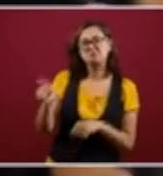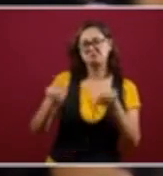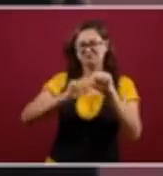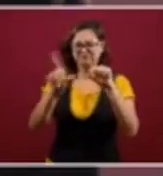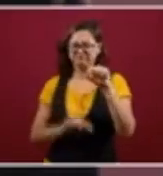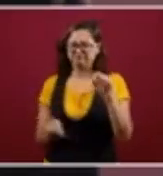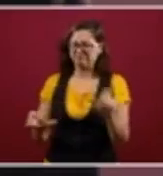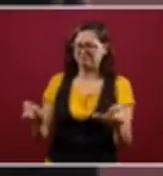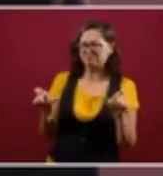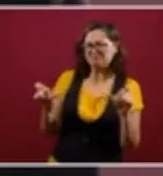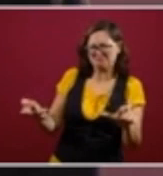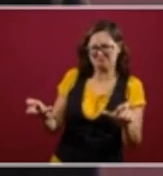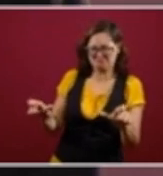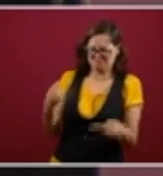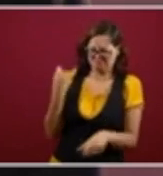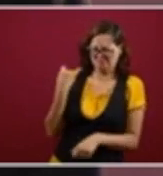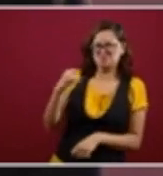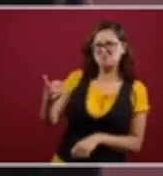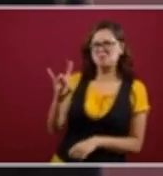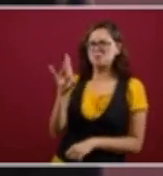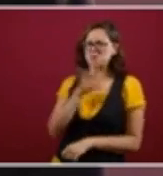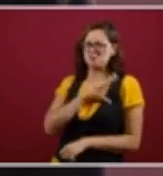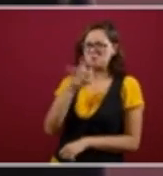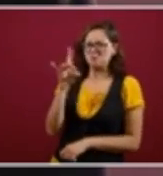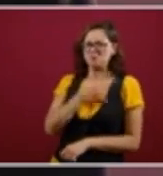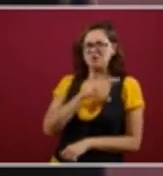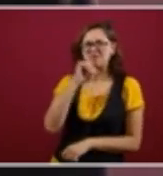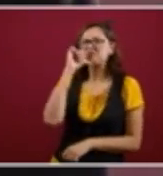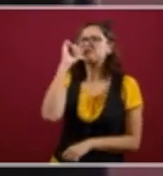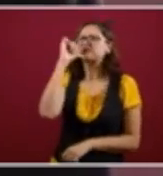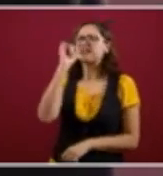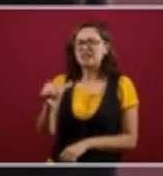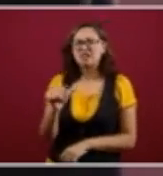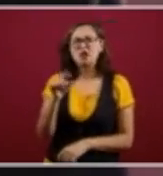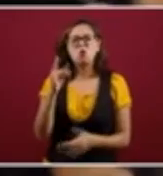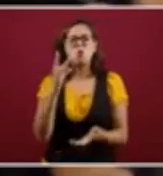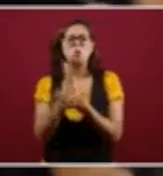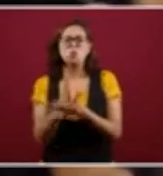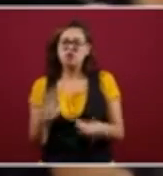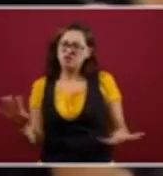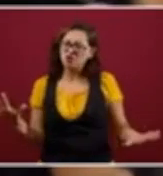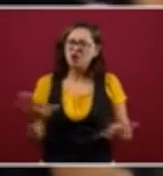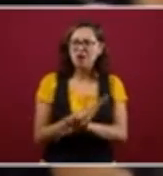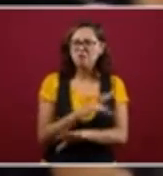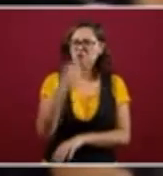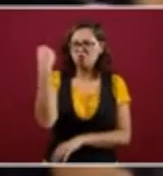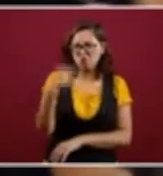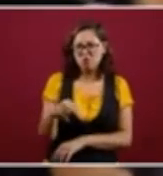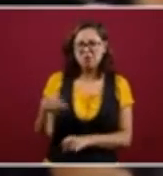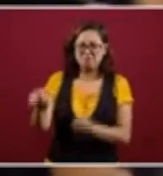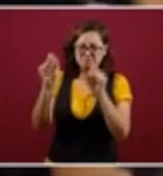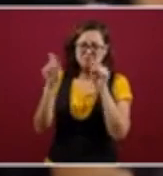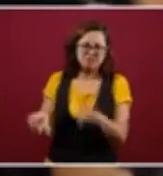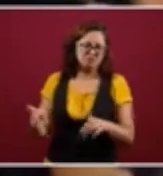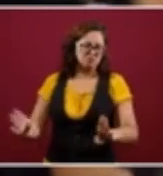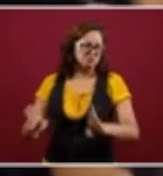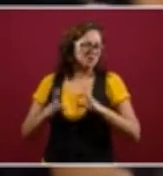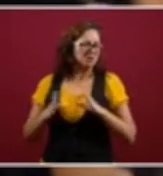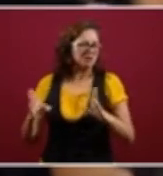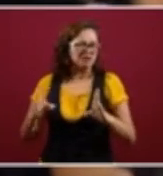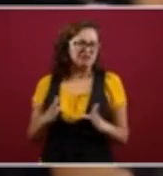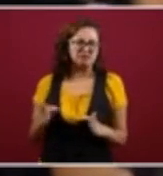Nacional, que lo cambió de nombre para no decir ejército, que son los